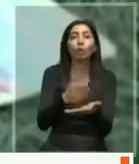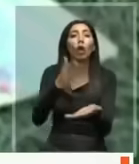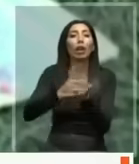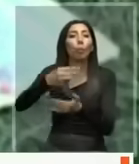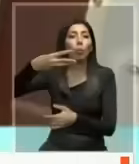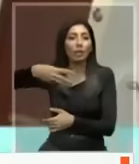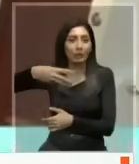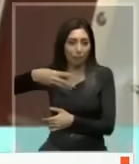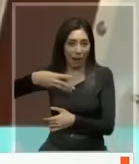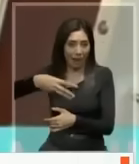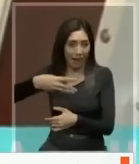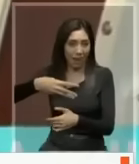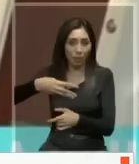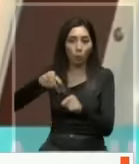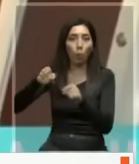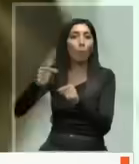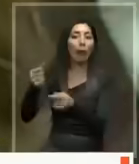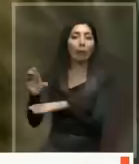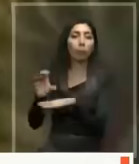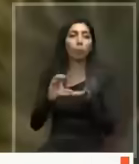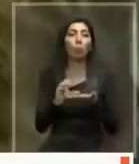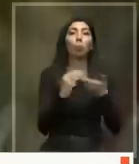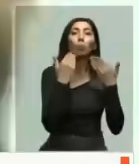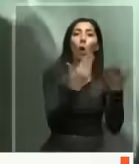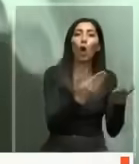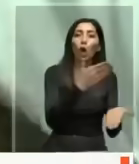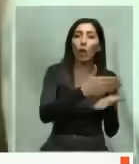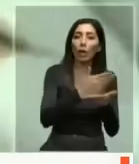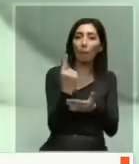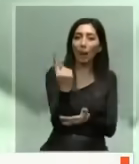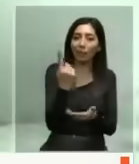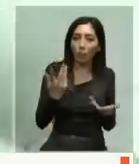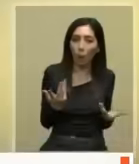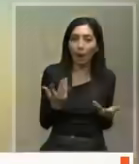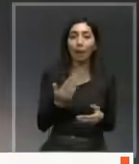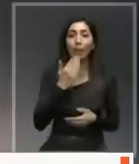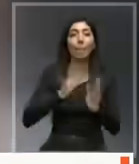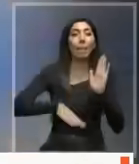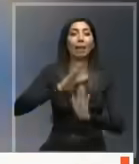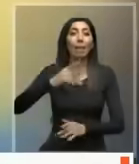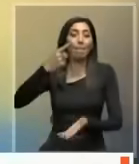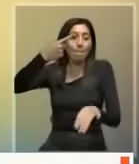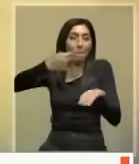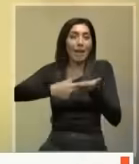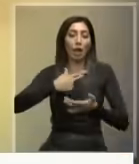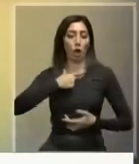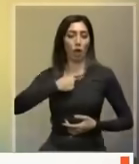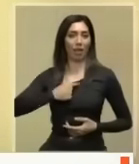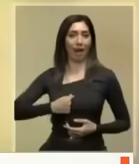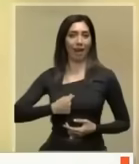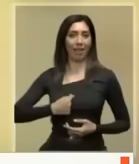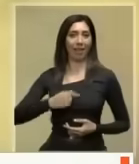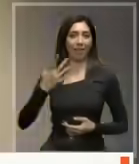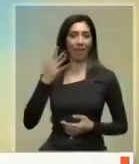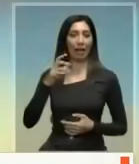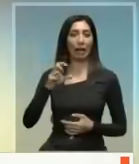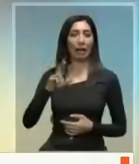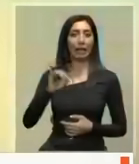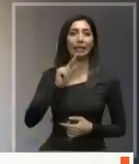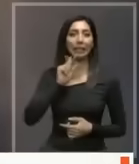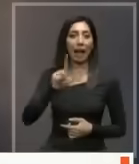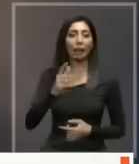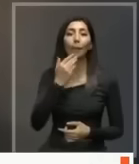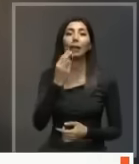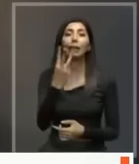se destinaron a colegios particulares, pero también más de 1.000 collares de cristal y 30.000 peluches. Peluches que ella